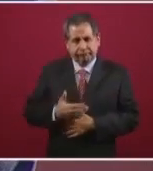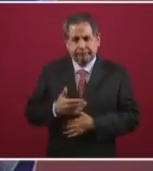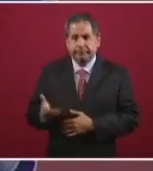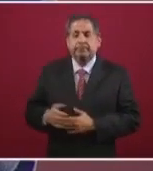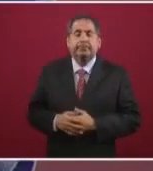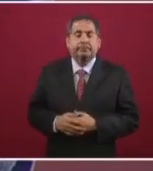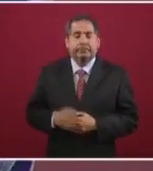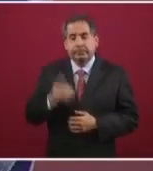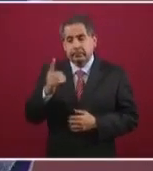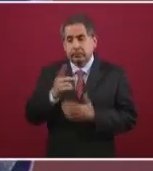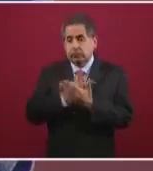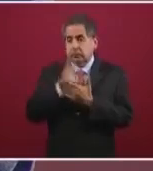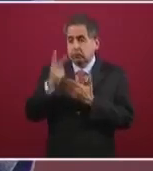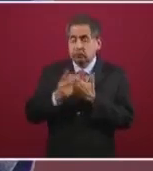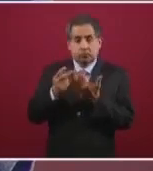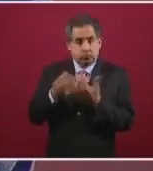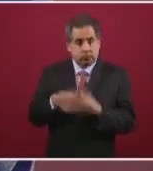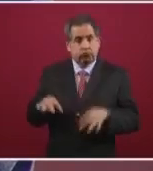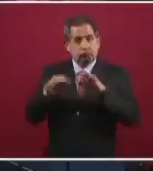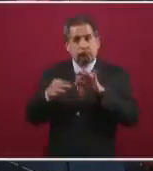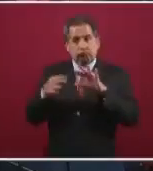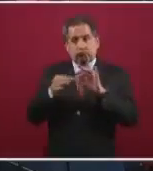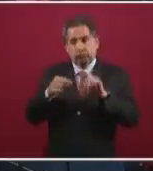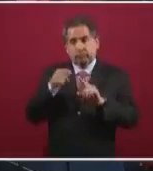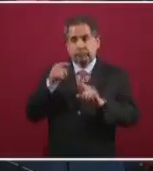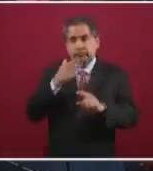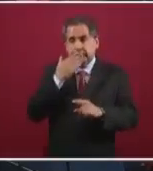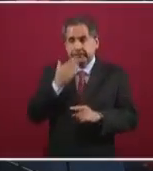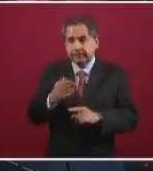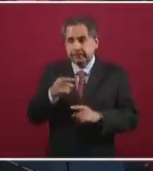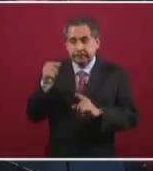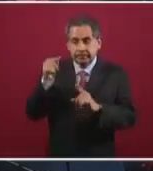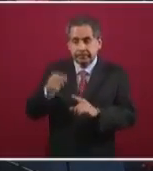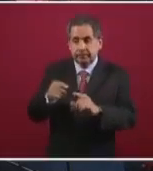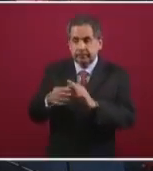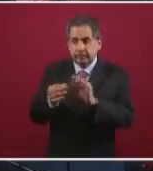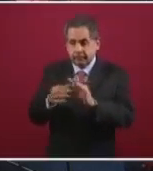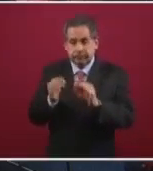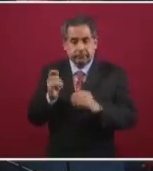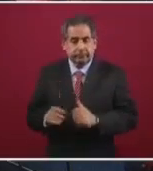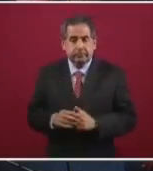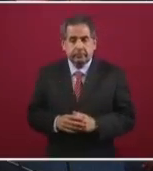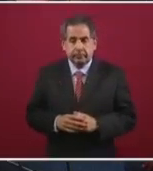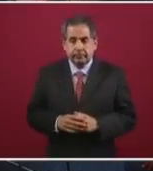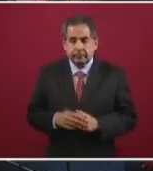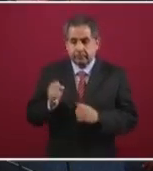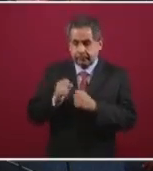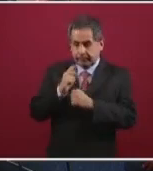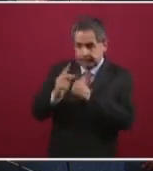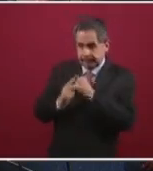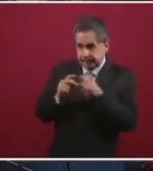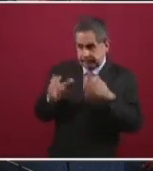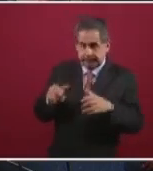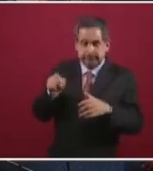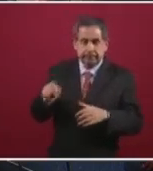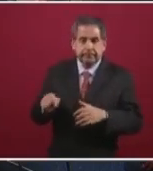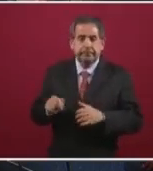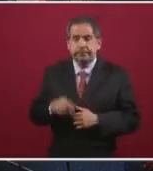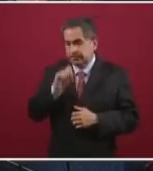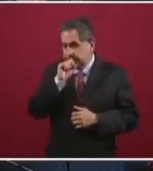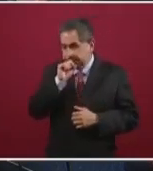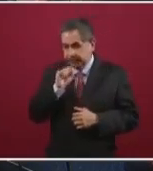Ese es un programa muy importante que se está aplicando en el país